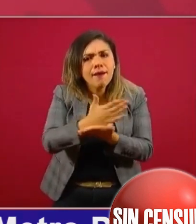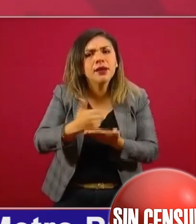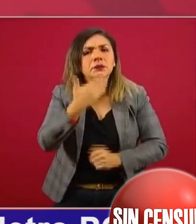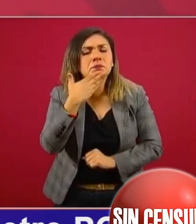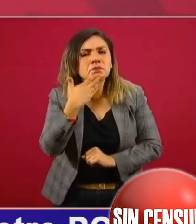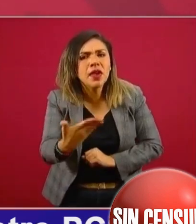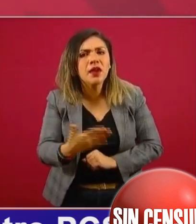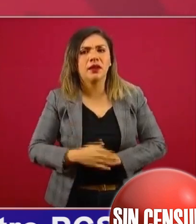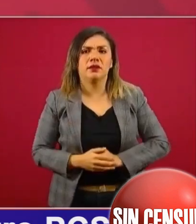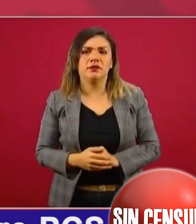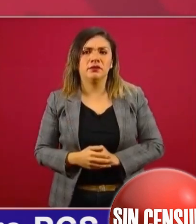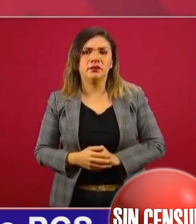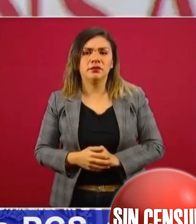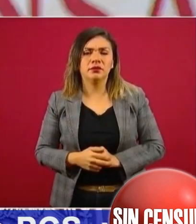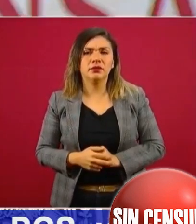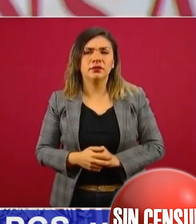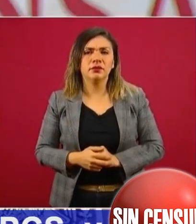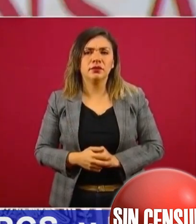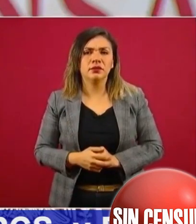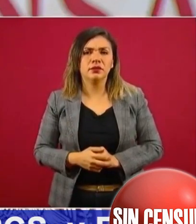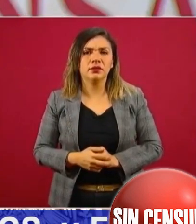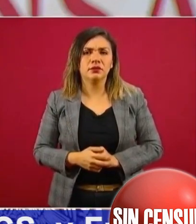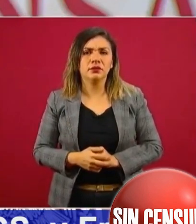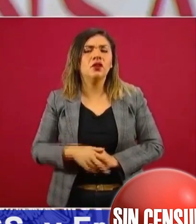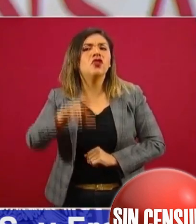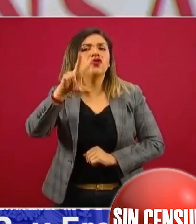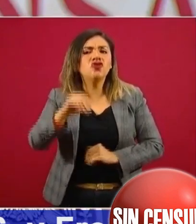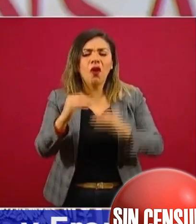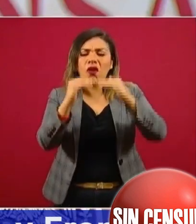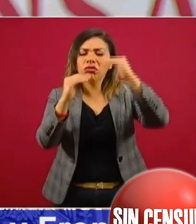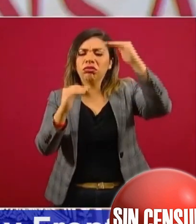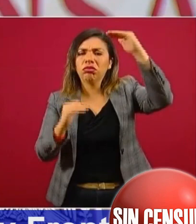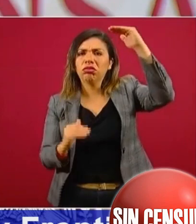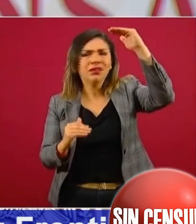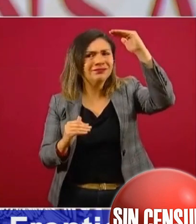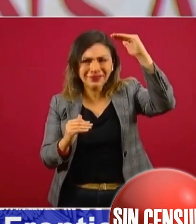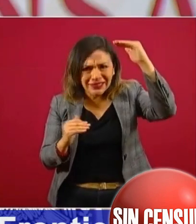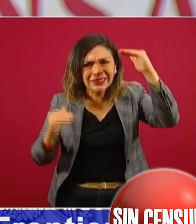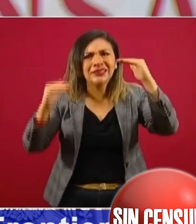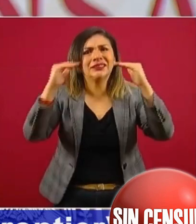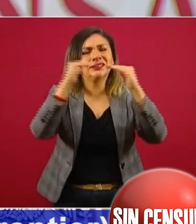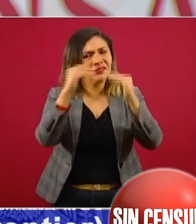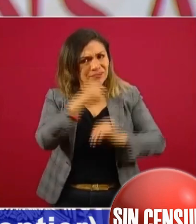que no haya tanta desigualdad